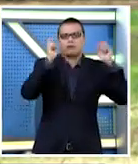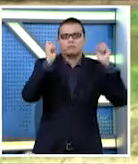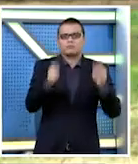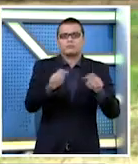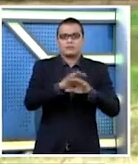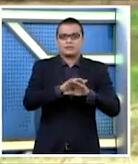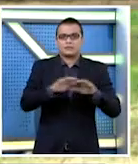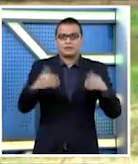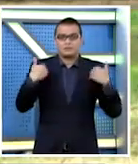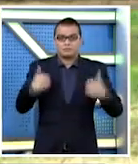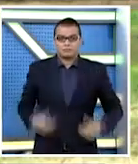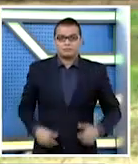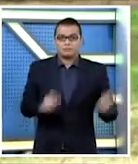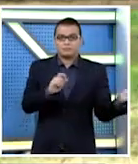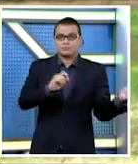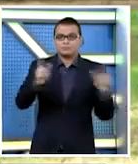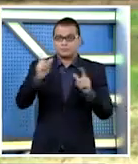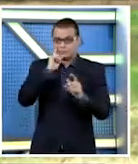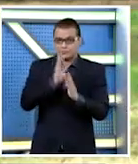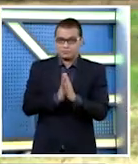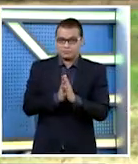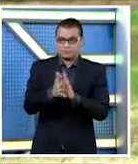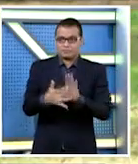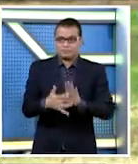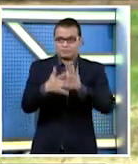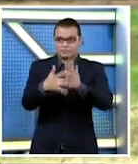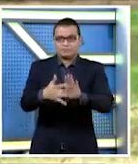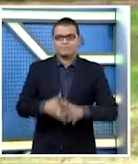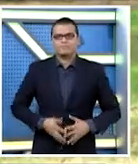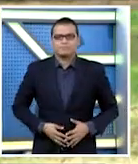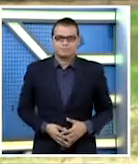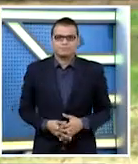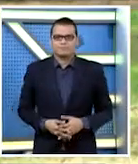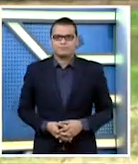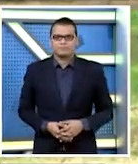habilitado. Desde el sur de la ciudad, Jairo Zapata, porque el noticiero 90 Minutos está en ti, está en todas partes.